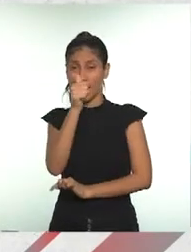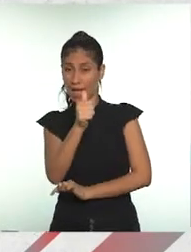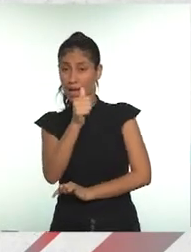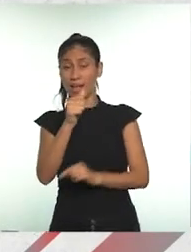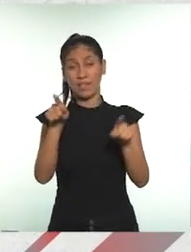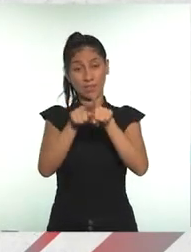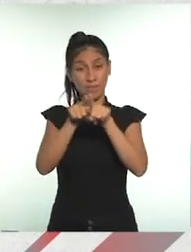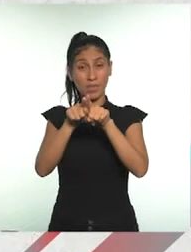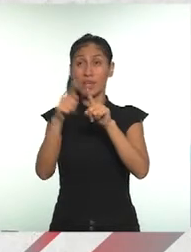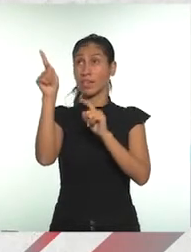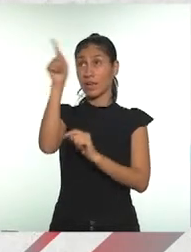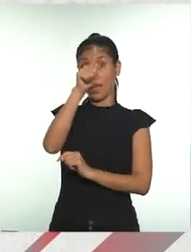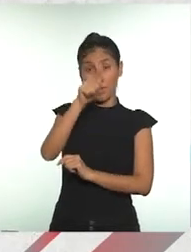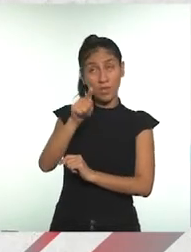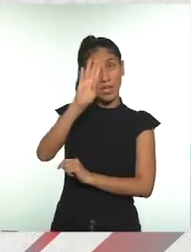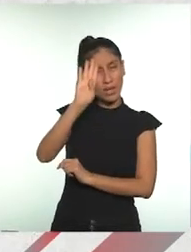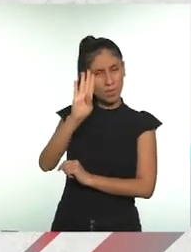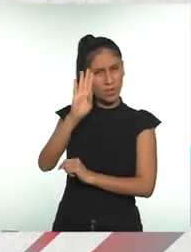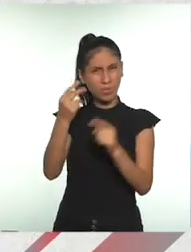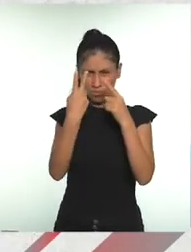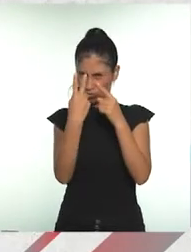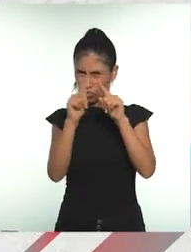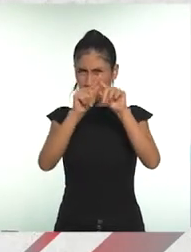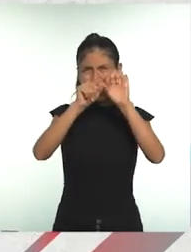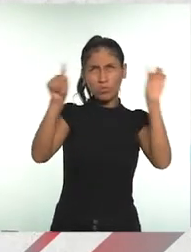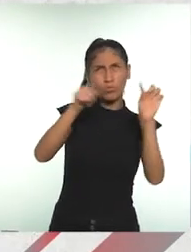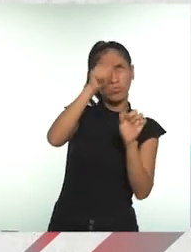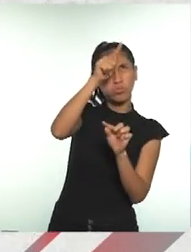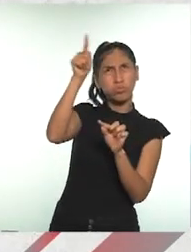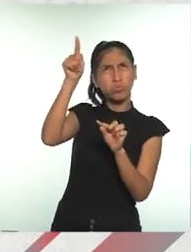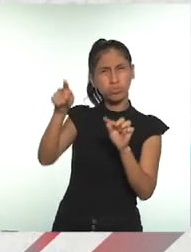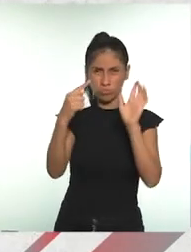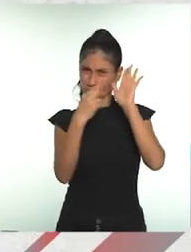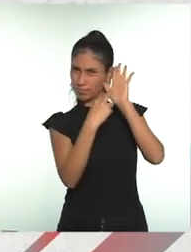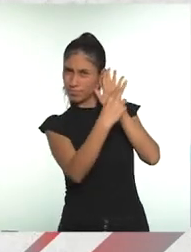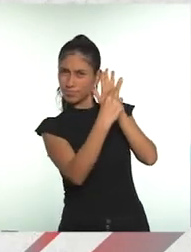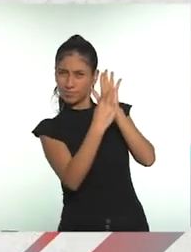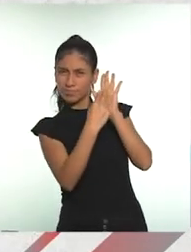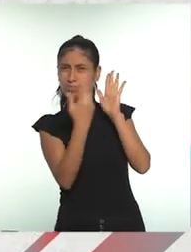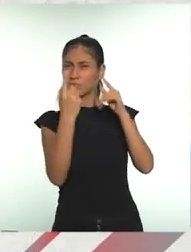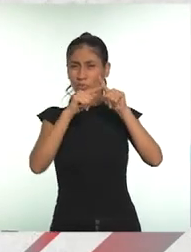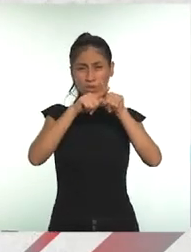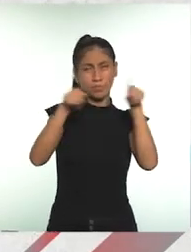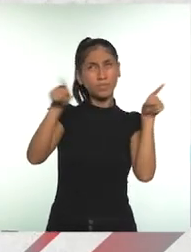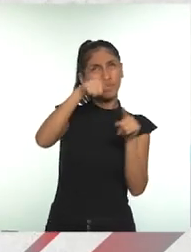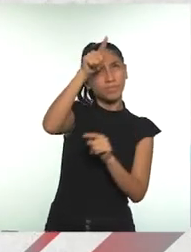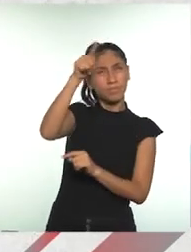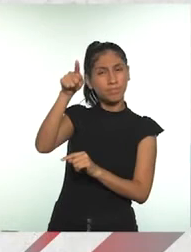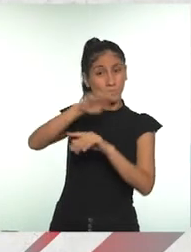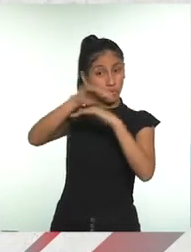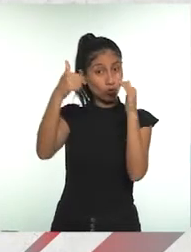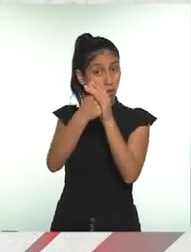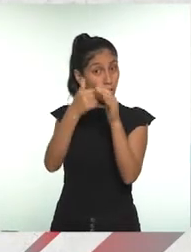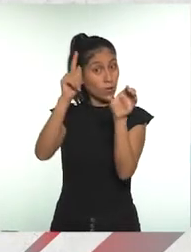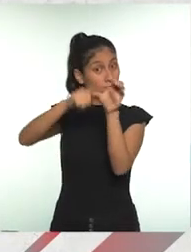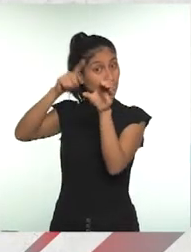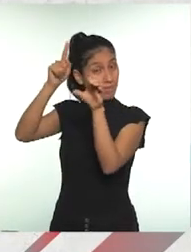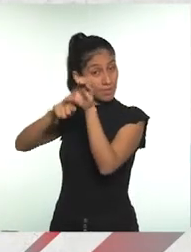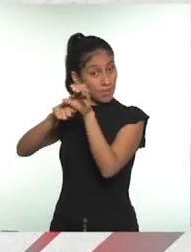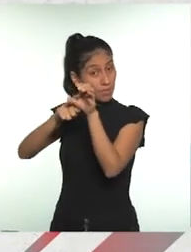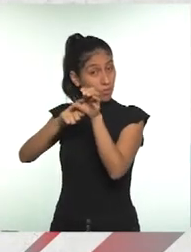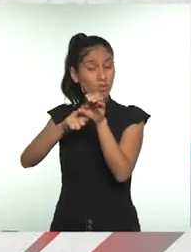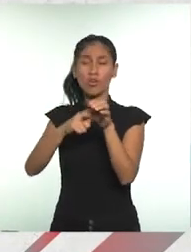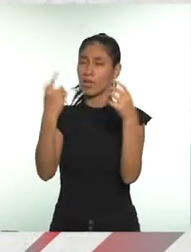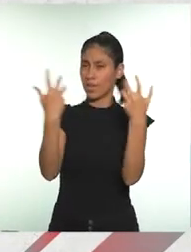punto A y abierto en el punto B. Noten los extremos señalados con circunferencias. De esta forma, todos los que están dentro del